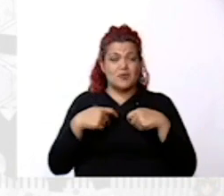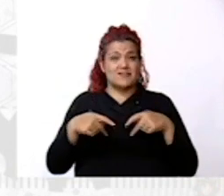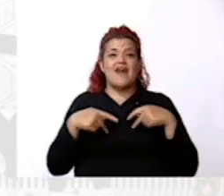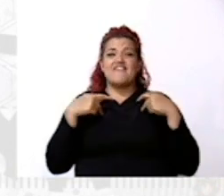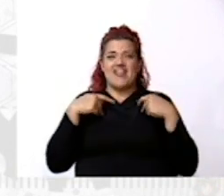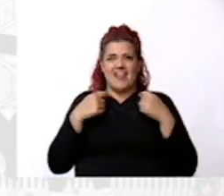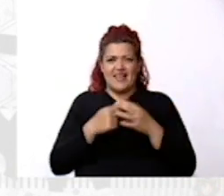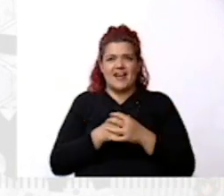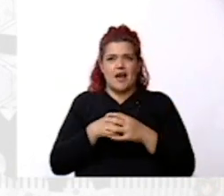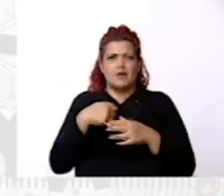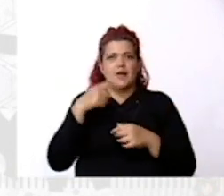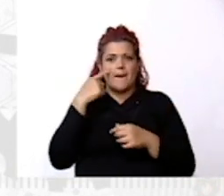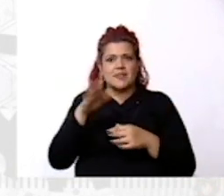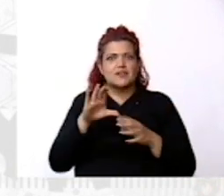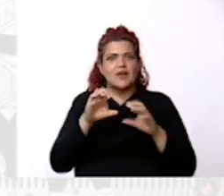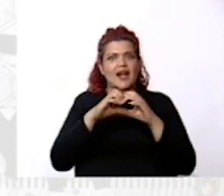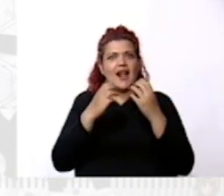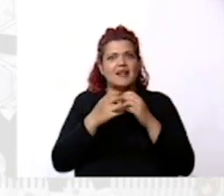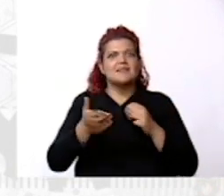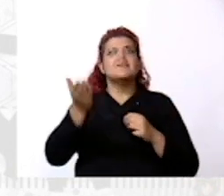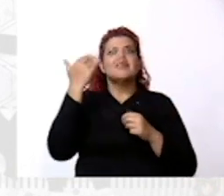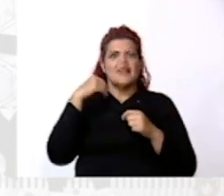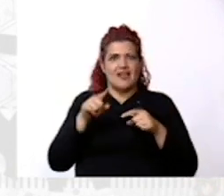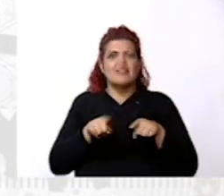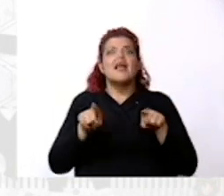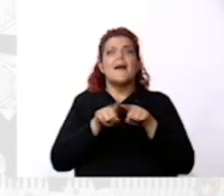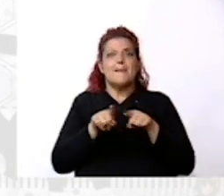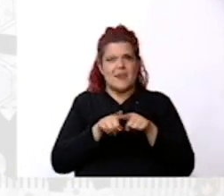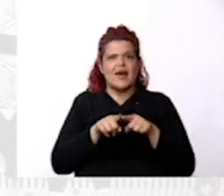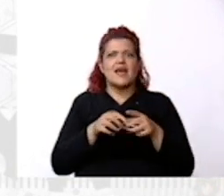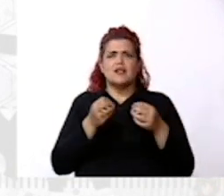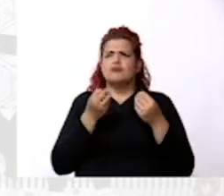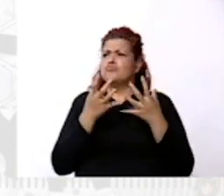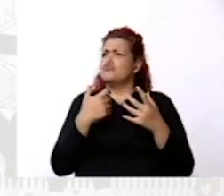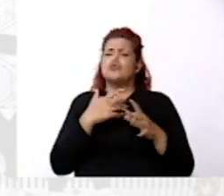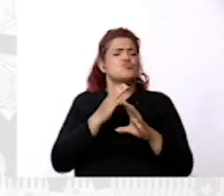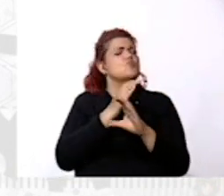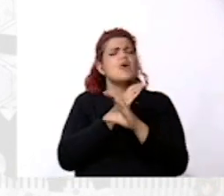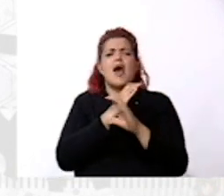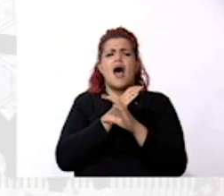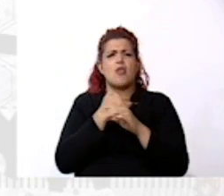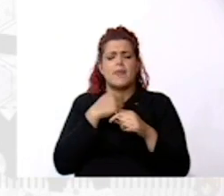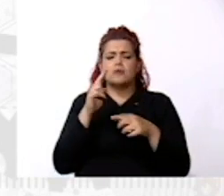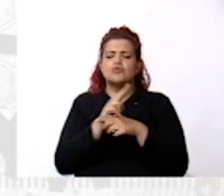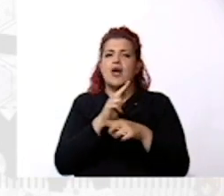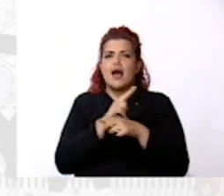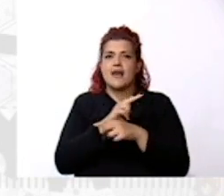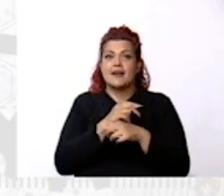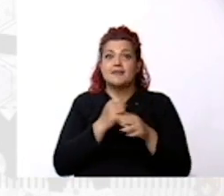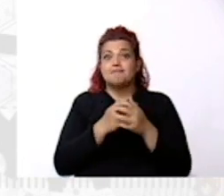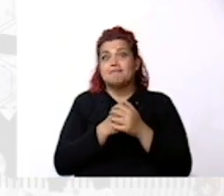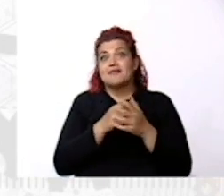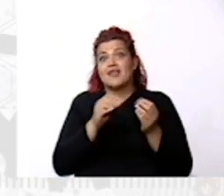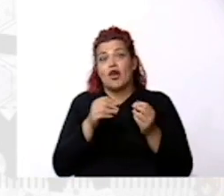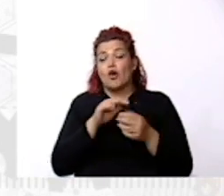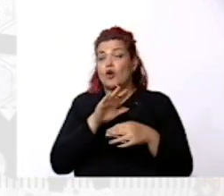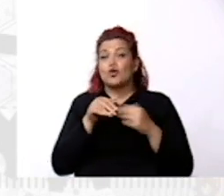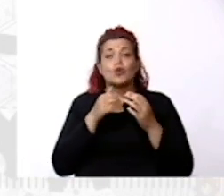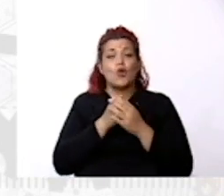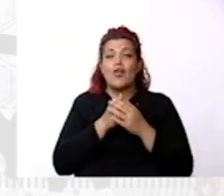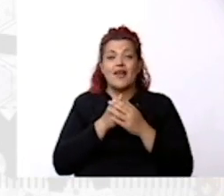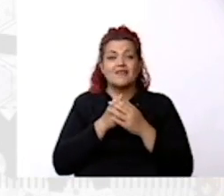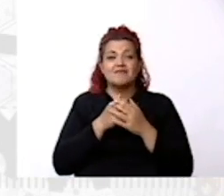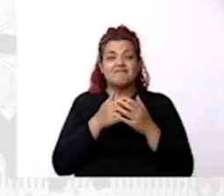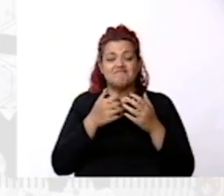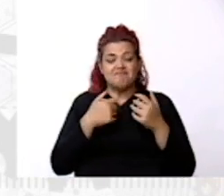Y como vimos en la clase anterior, también tenemos que tener muchísimo cuidado al utilizarlas. Y con toda la capacidad